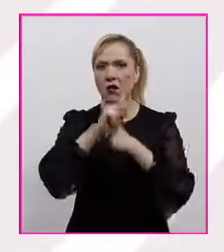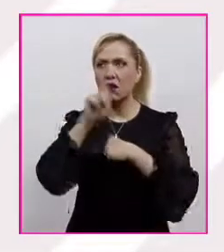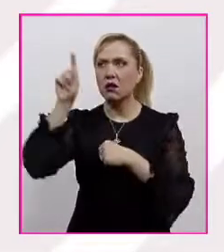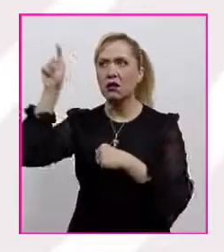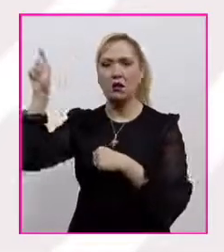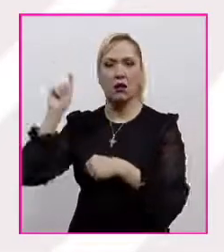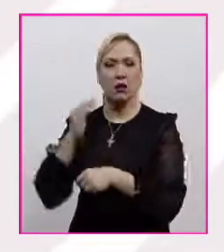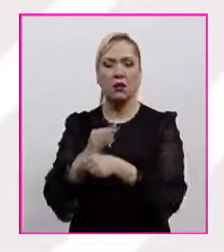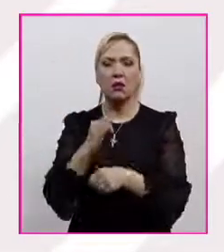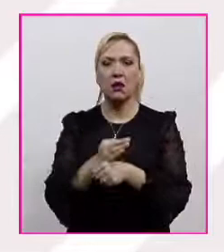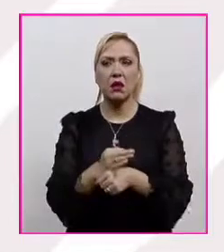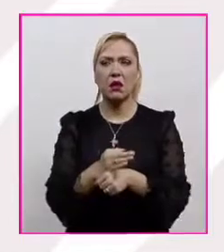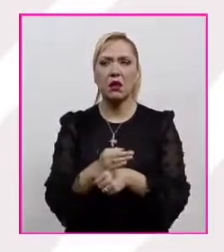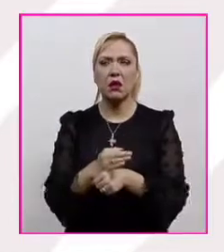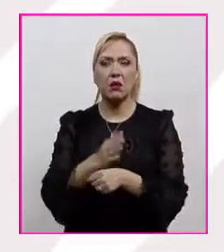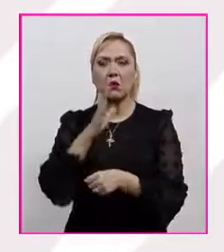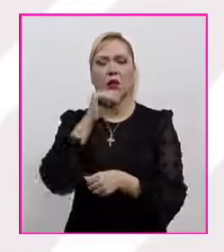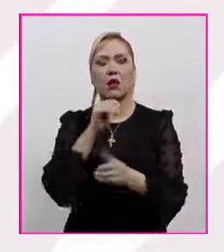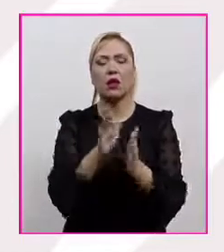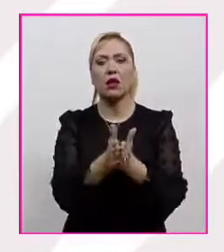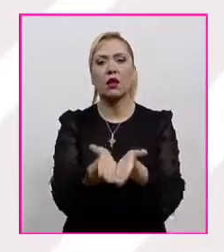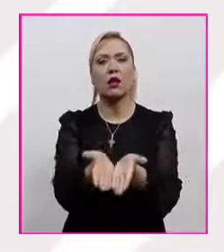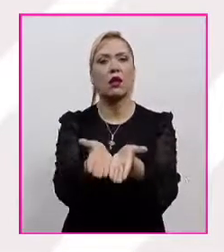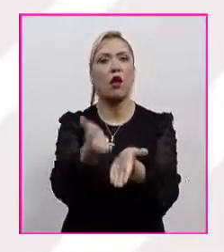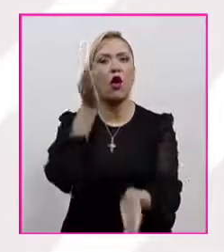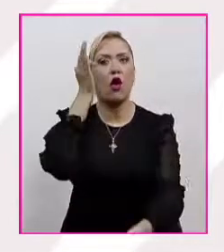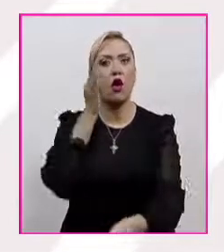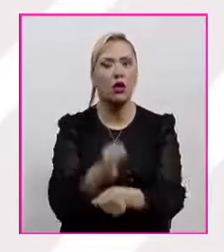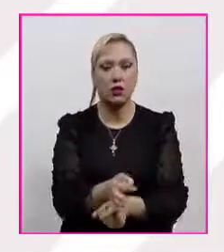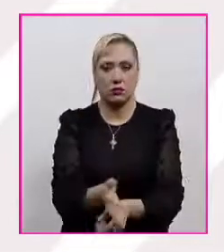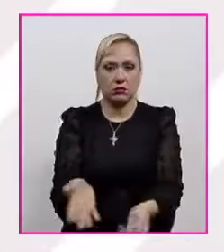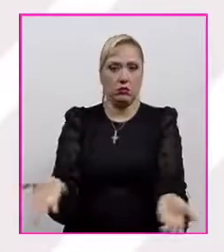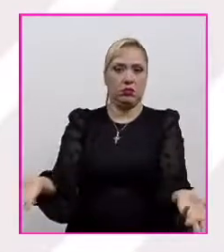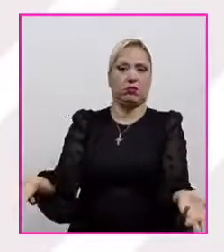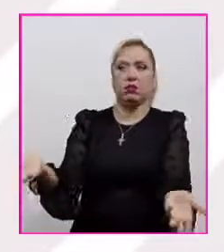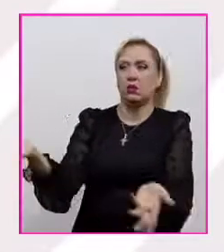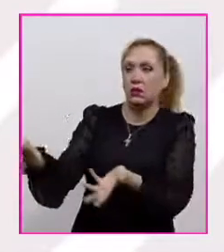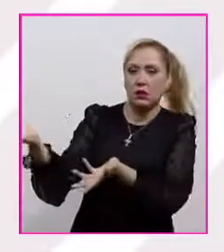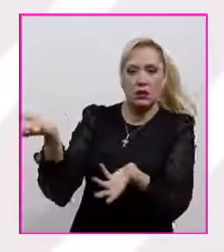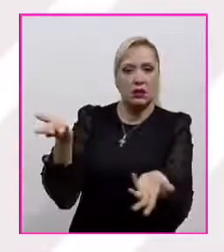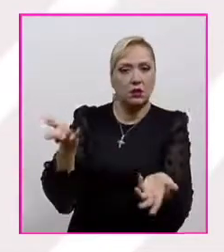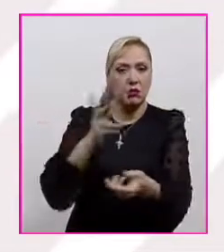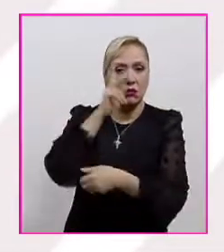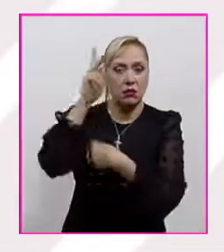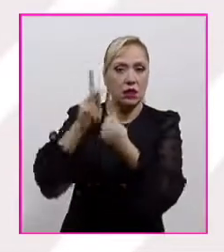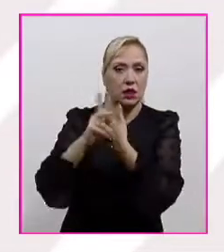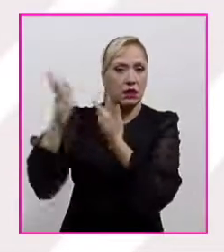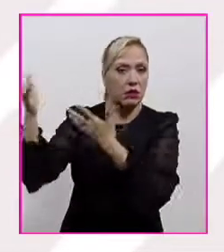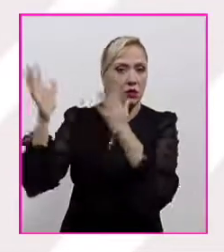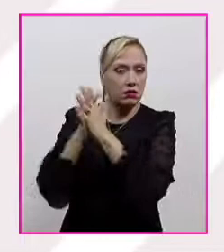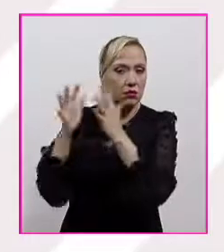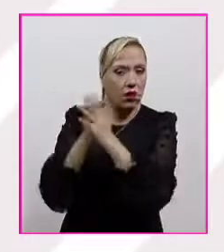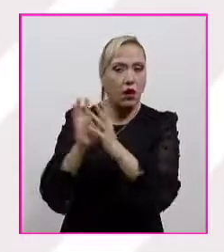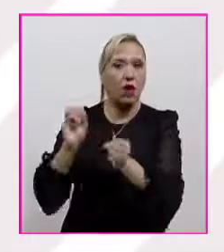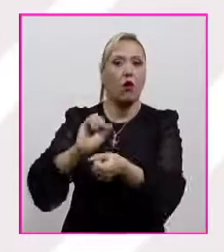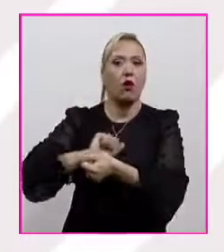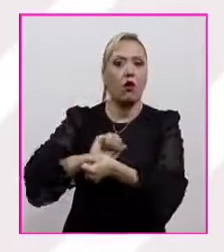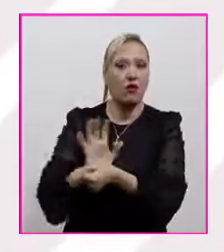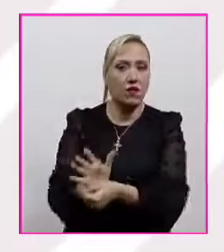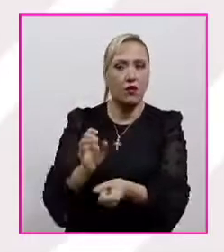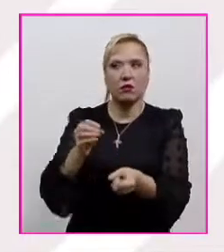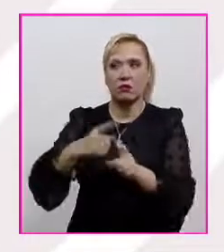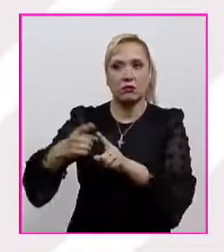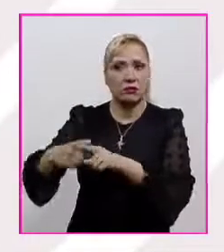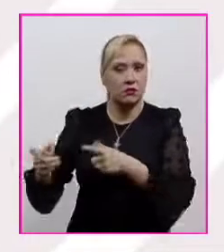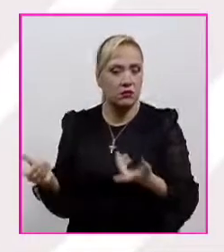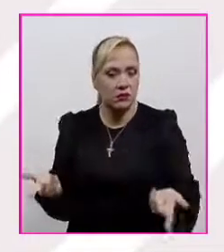en la actualidad no pueden mostrar un pasaporte vigente por la realidad que viven en su país de origen. Nuevamente, dejando